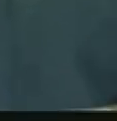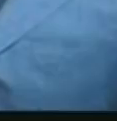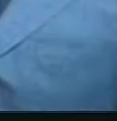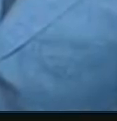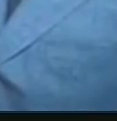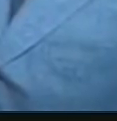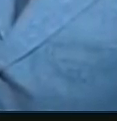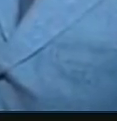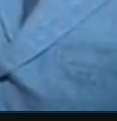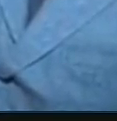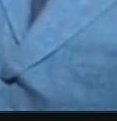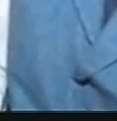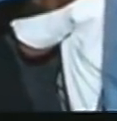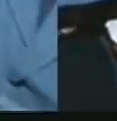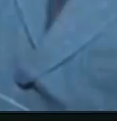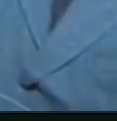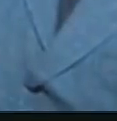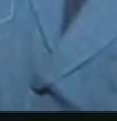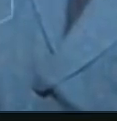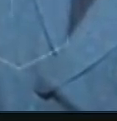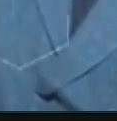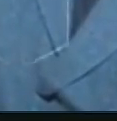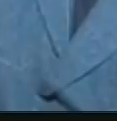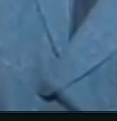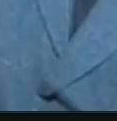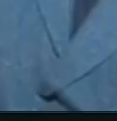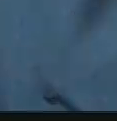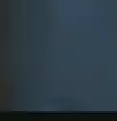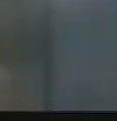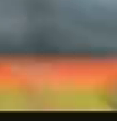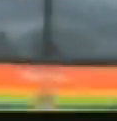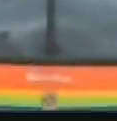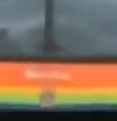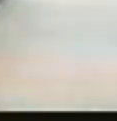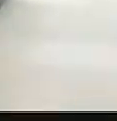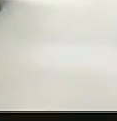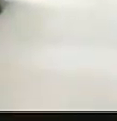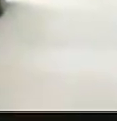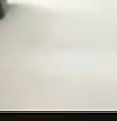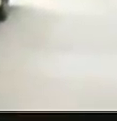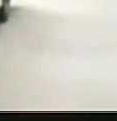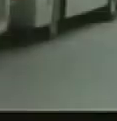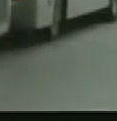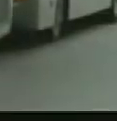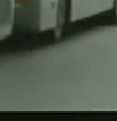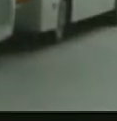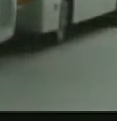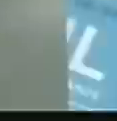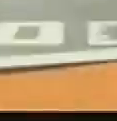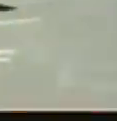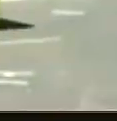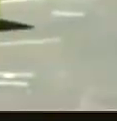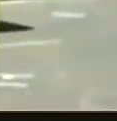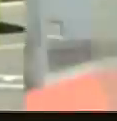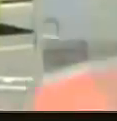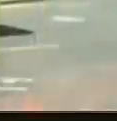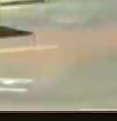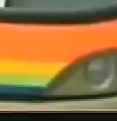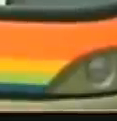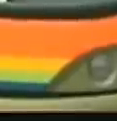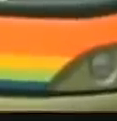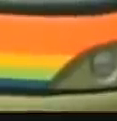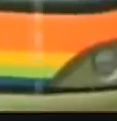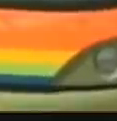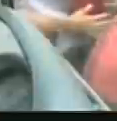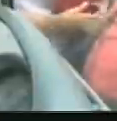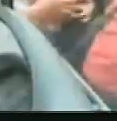del comandante eterno Hugo Chávez al movimiento de la Revolución Bolivariana. Ayer, conductor del pueblo por las calles de la capital, y